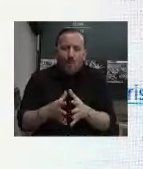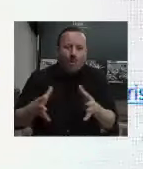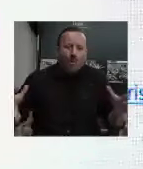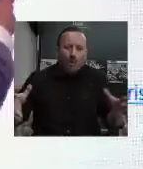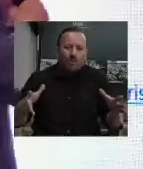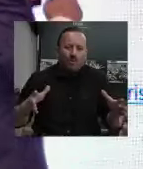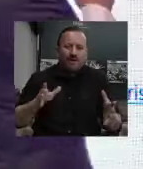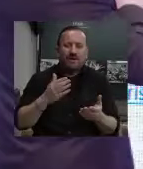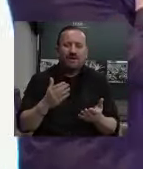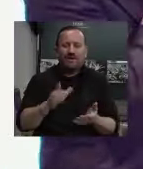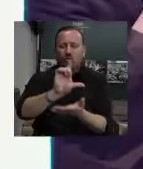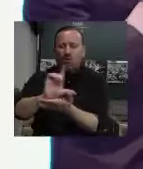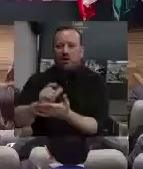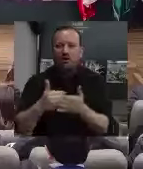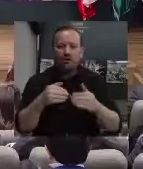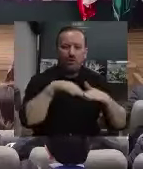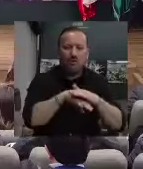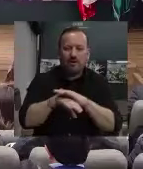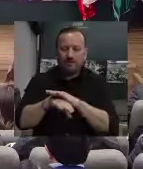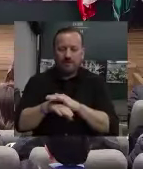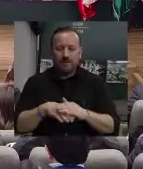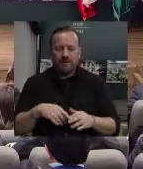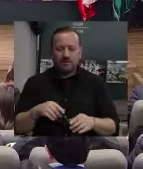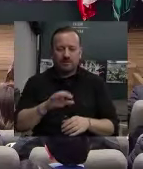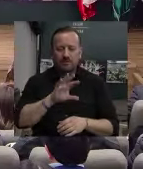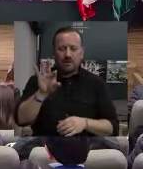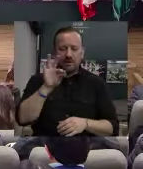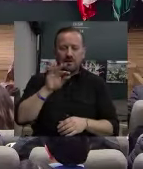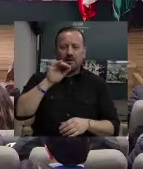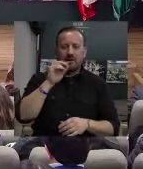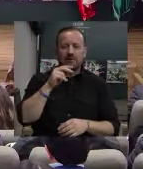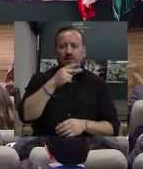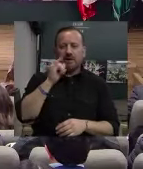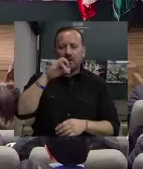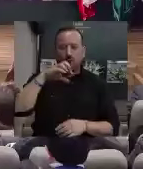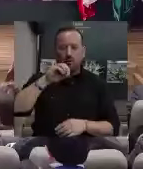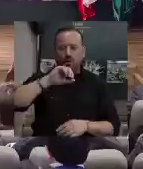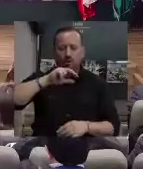espacios pues encontraron hipogeos sostenibilidad